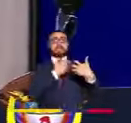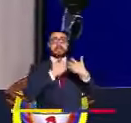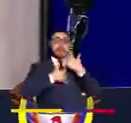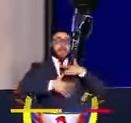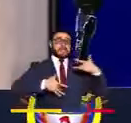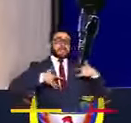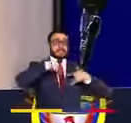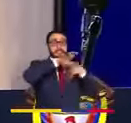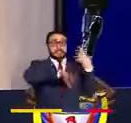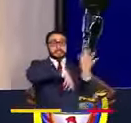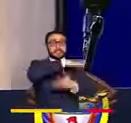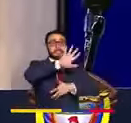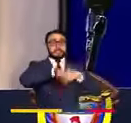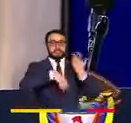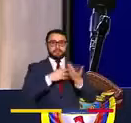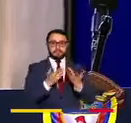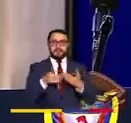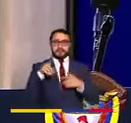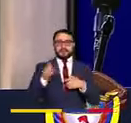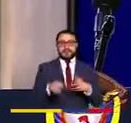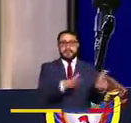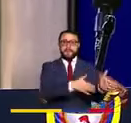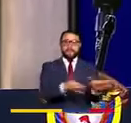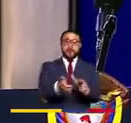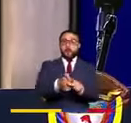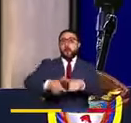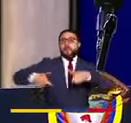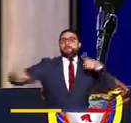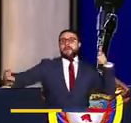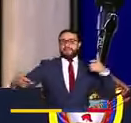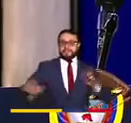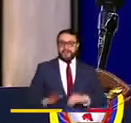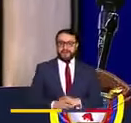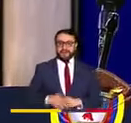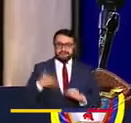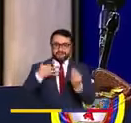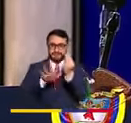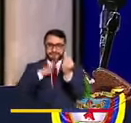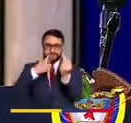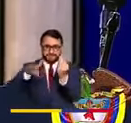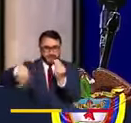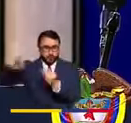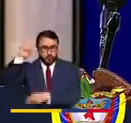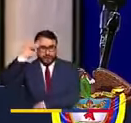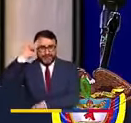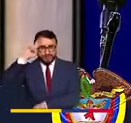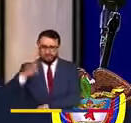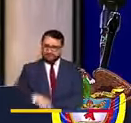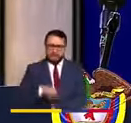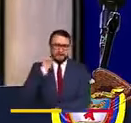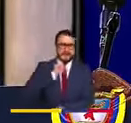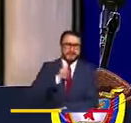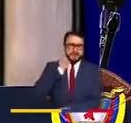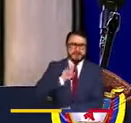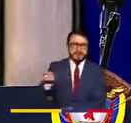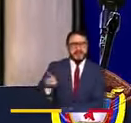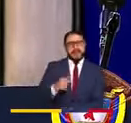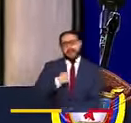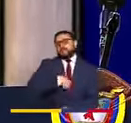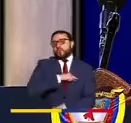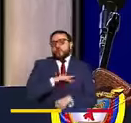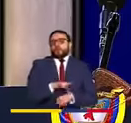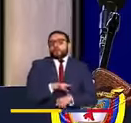de salud, pues debería aumentar si la prensa tuviera razón. Y no, mentira. Por eso nos toca